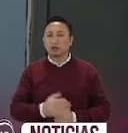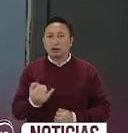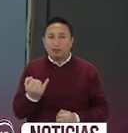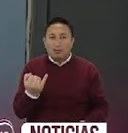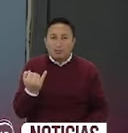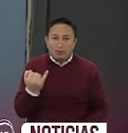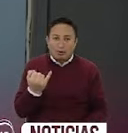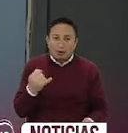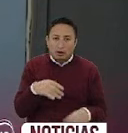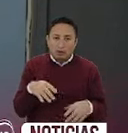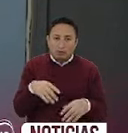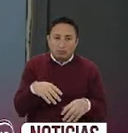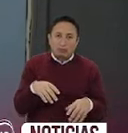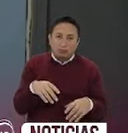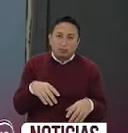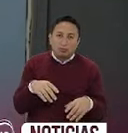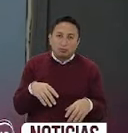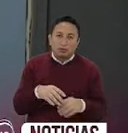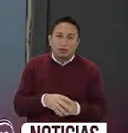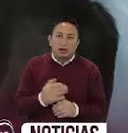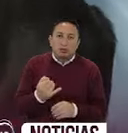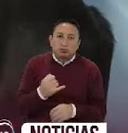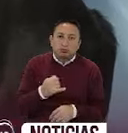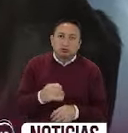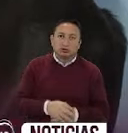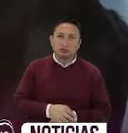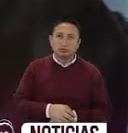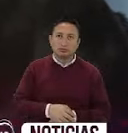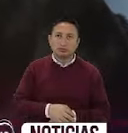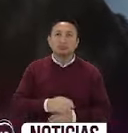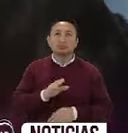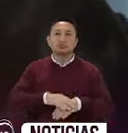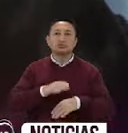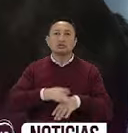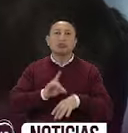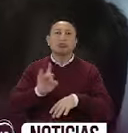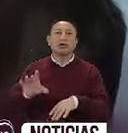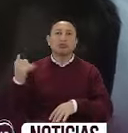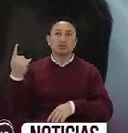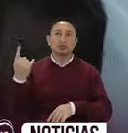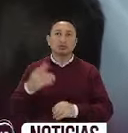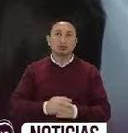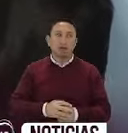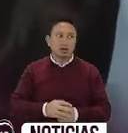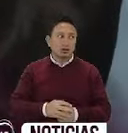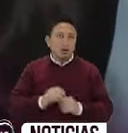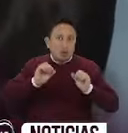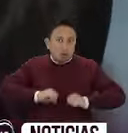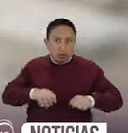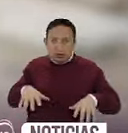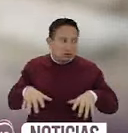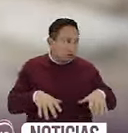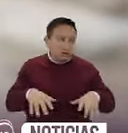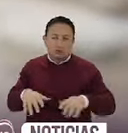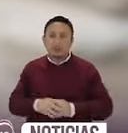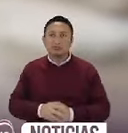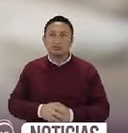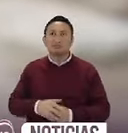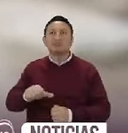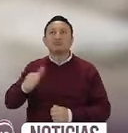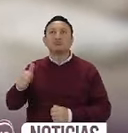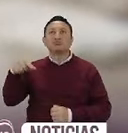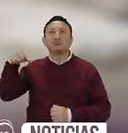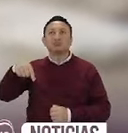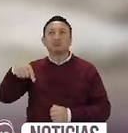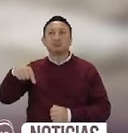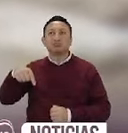descompensación, están sumamente deshidratadas, desnutridas. Producto del descuido, los perros siguieron su instinto de supervivencia. Aparentemente se